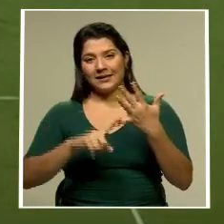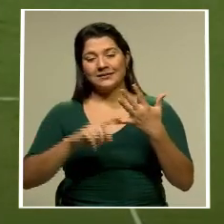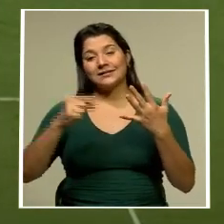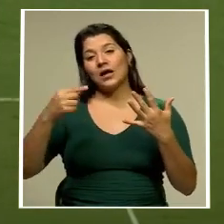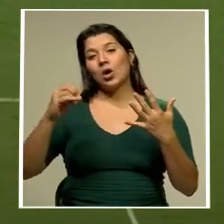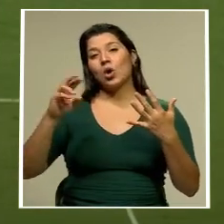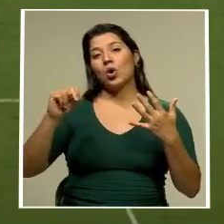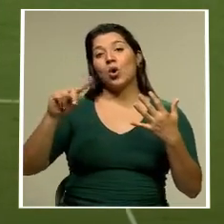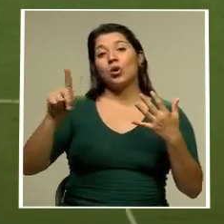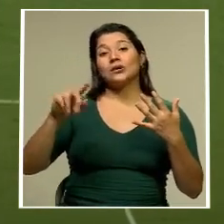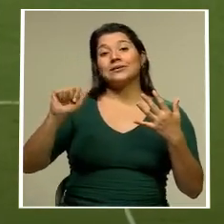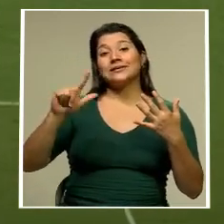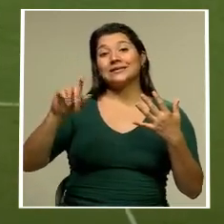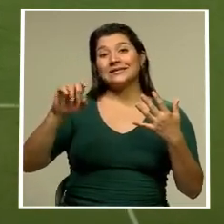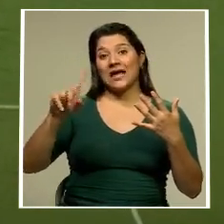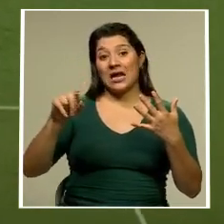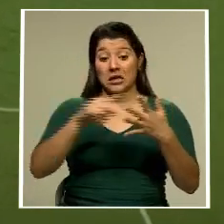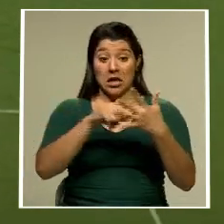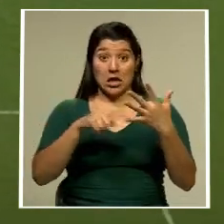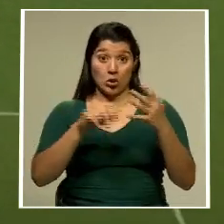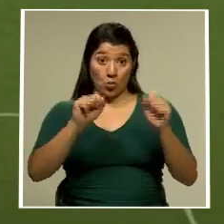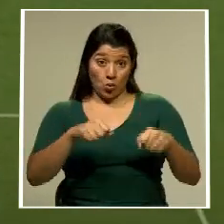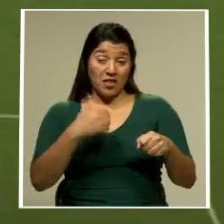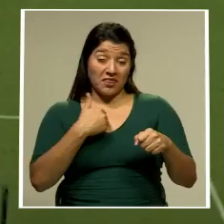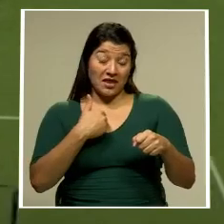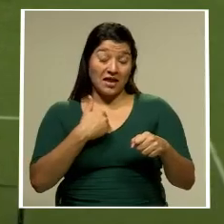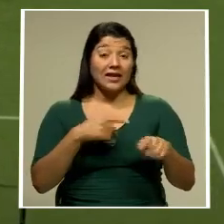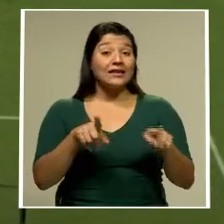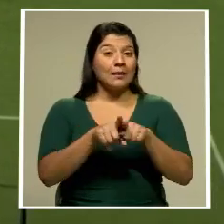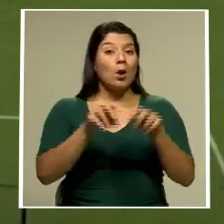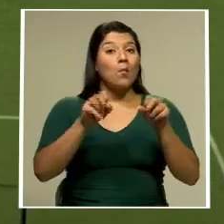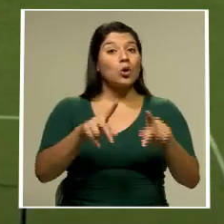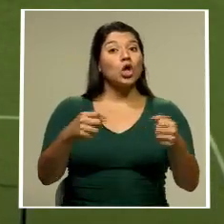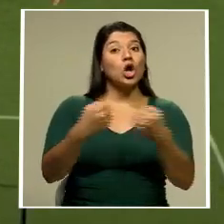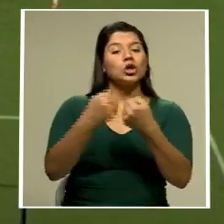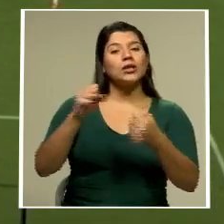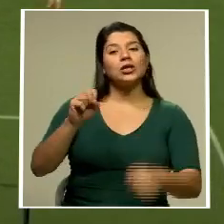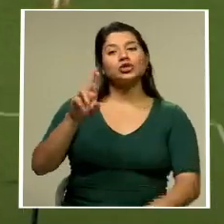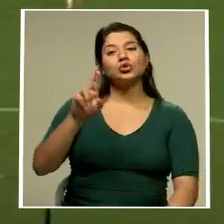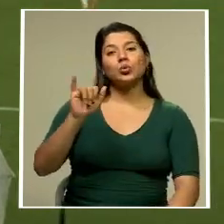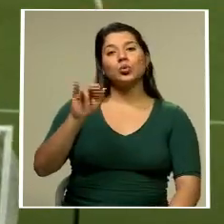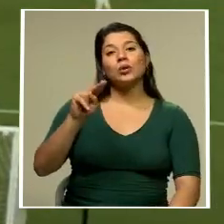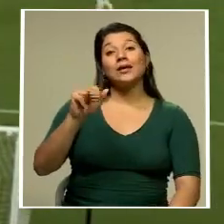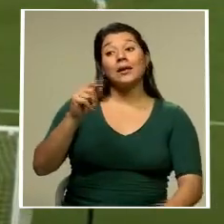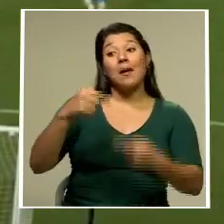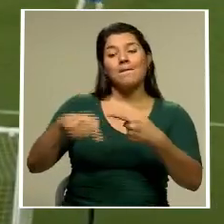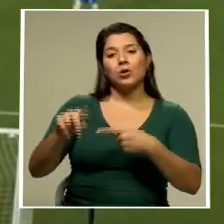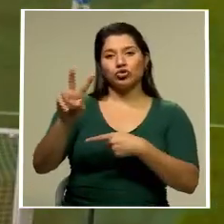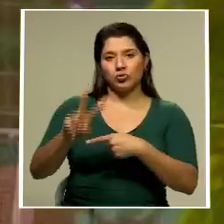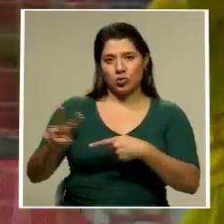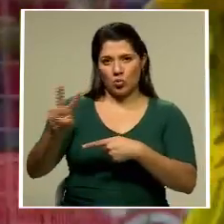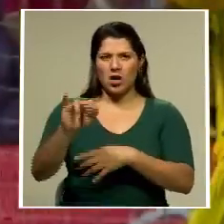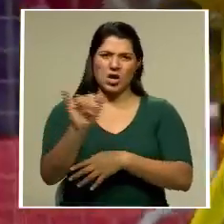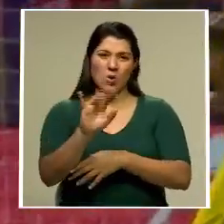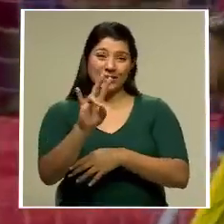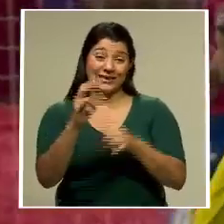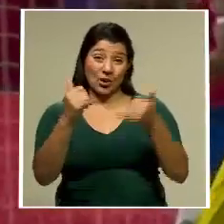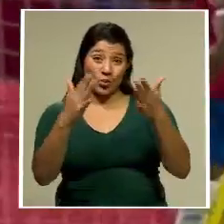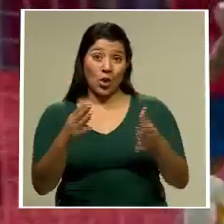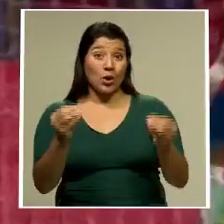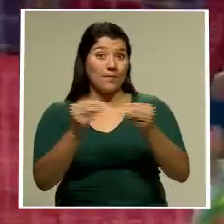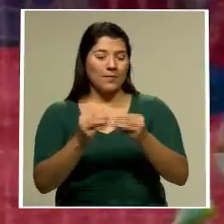González, quienes podrían tener su oportunidad en el 11 titular ante Surinam el viernes, así como los otros 7 jugadores que no vieron